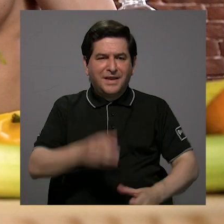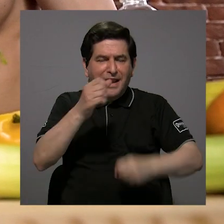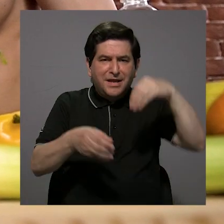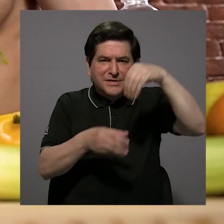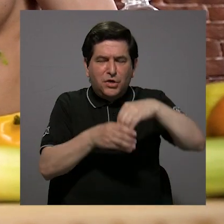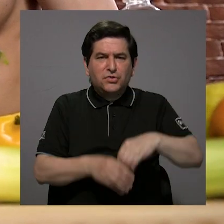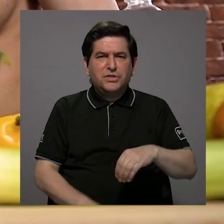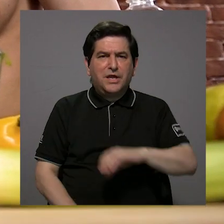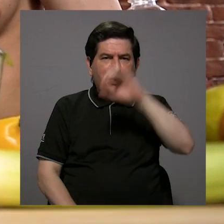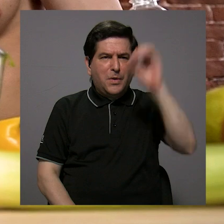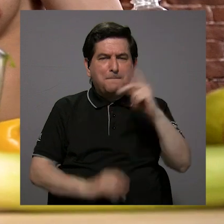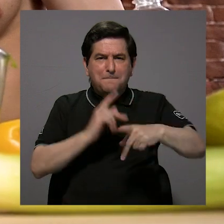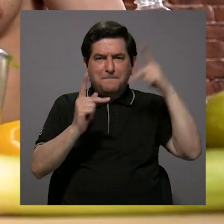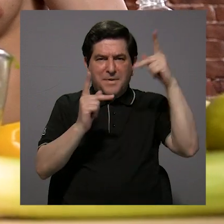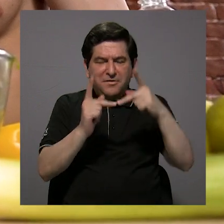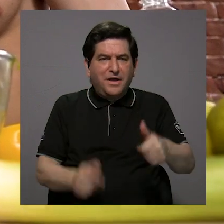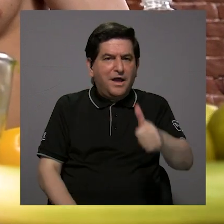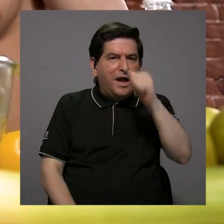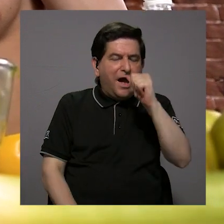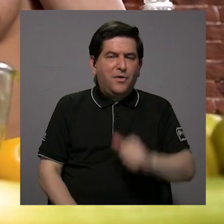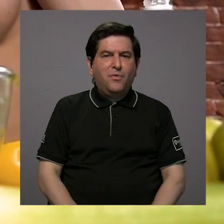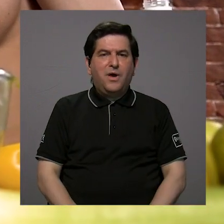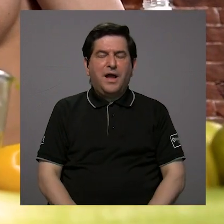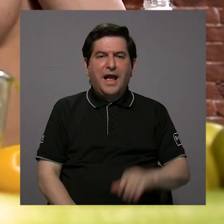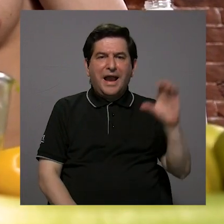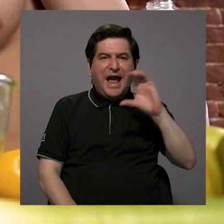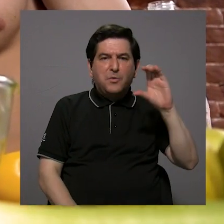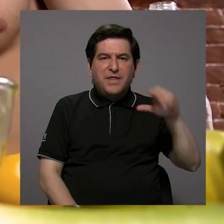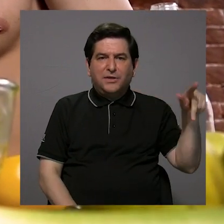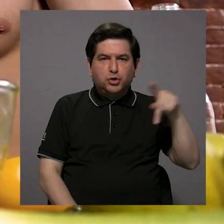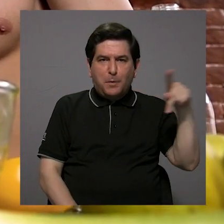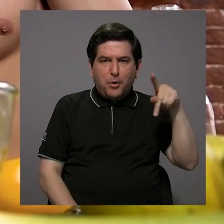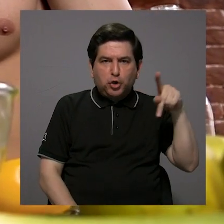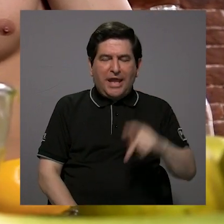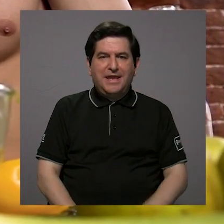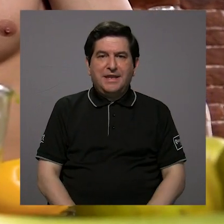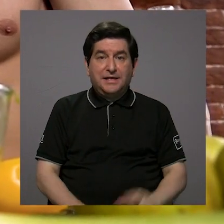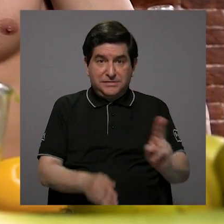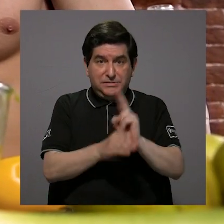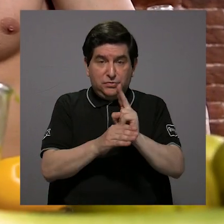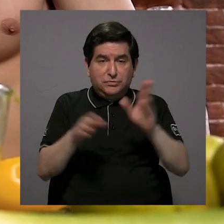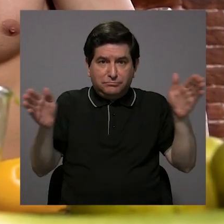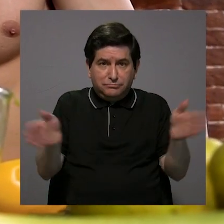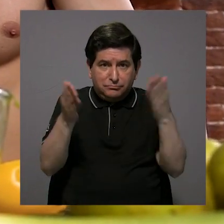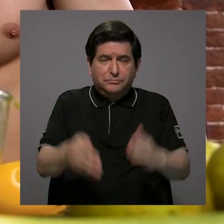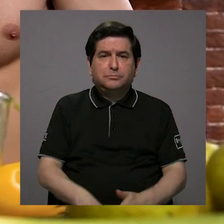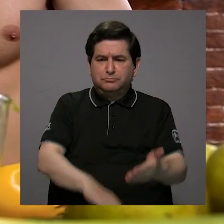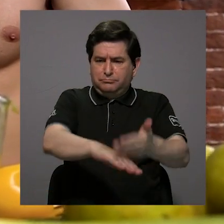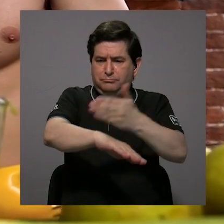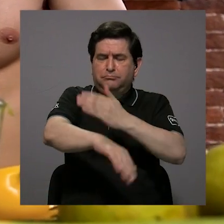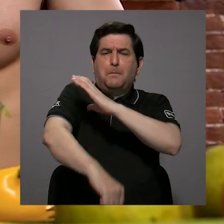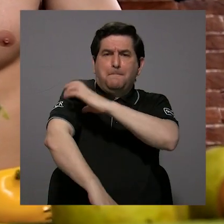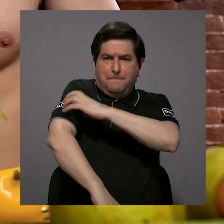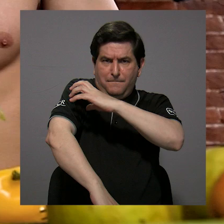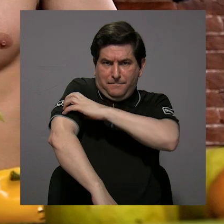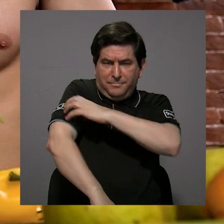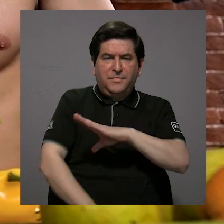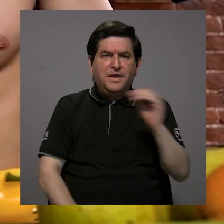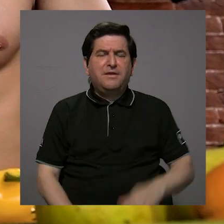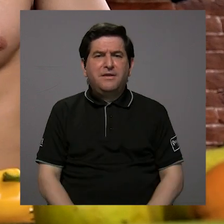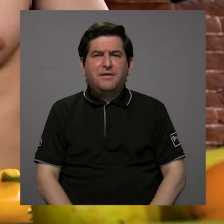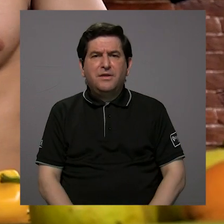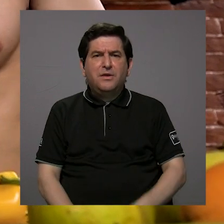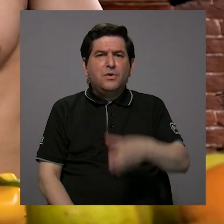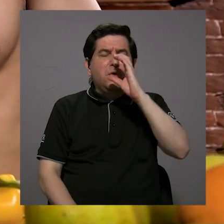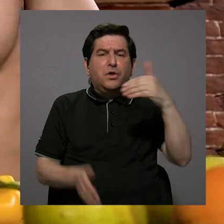La leche contiene una proporción perfecta de agua, carbohidratos y proteínas útiles para estimular la recuperación de los músculos